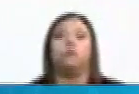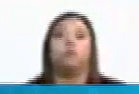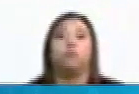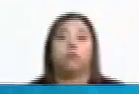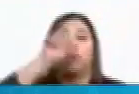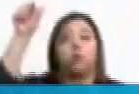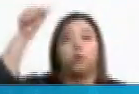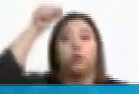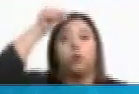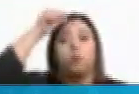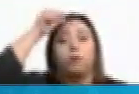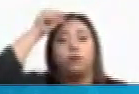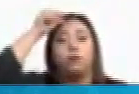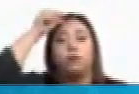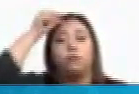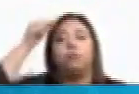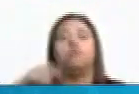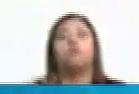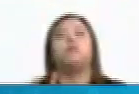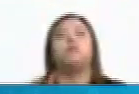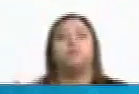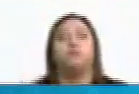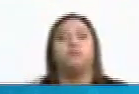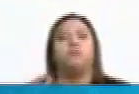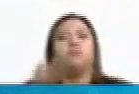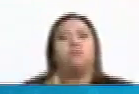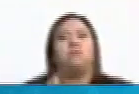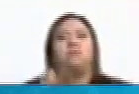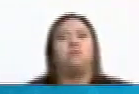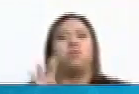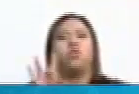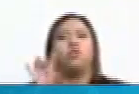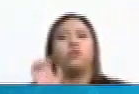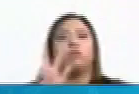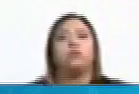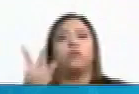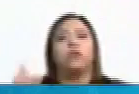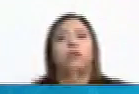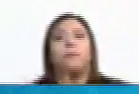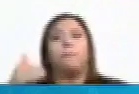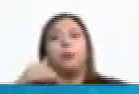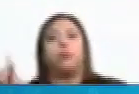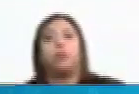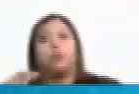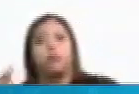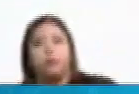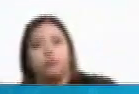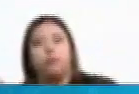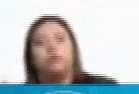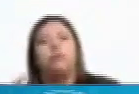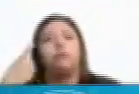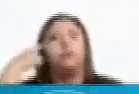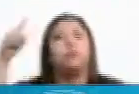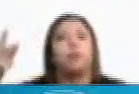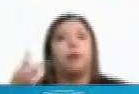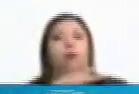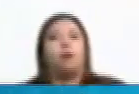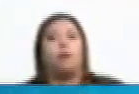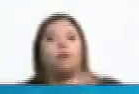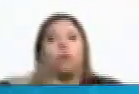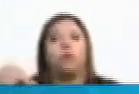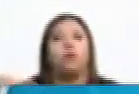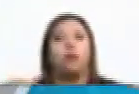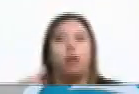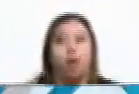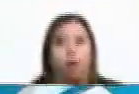lempiras para garantizar a la población el acceso a todas las vacunas de la